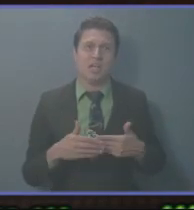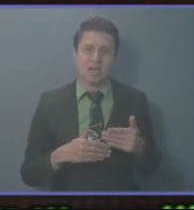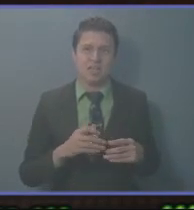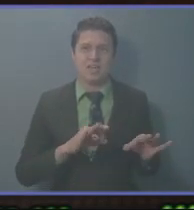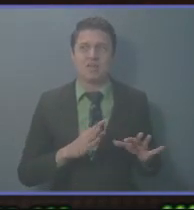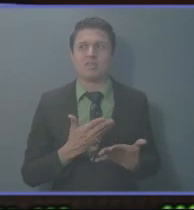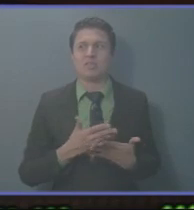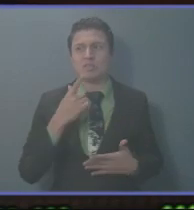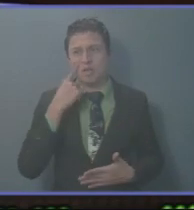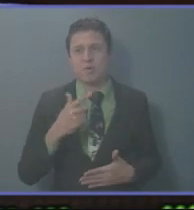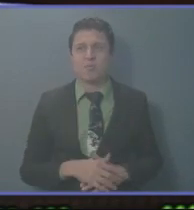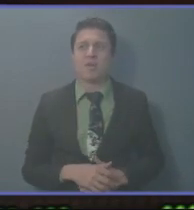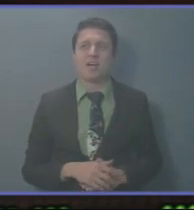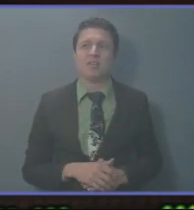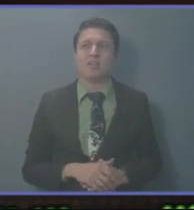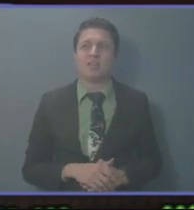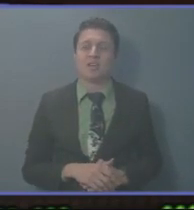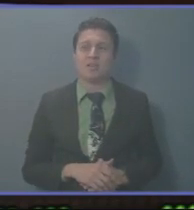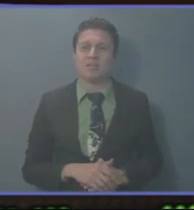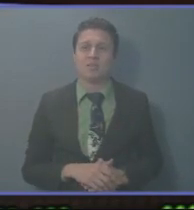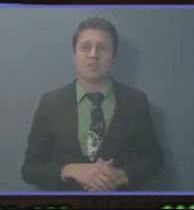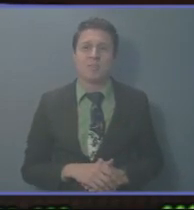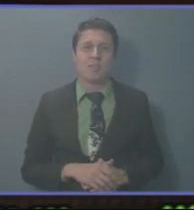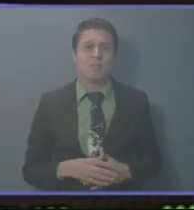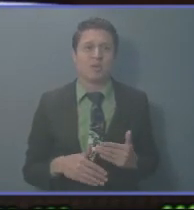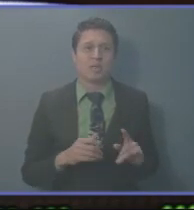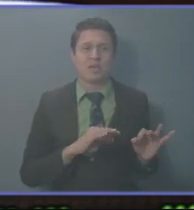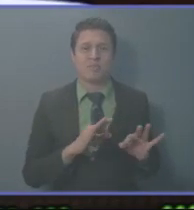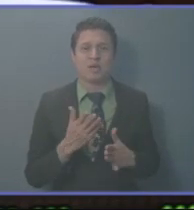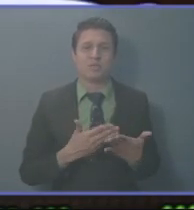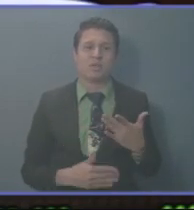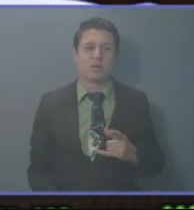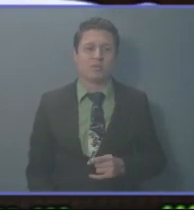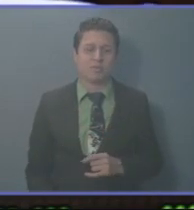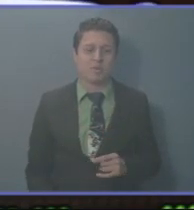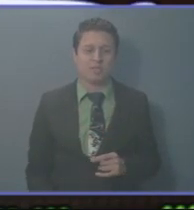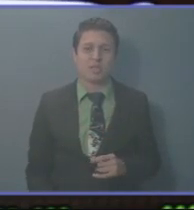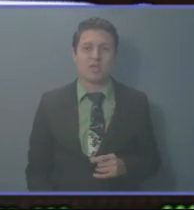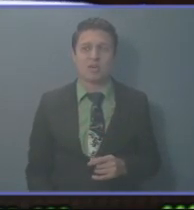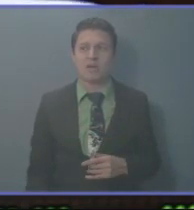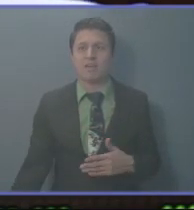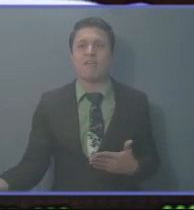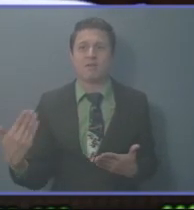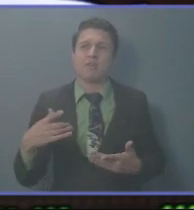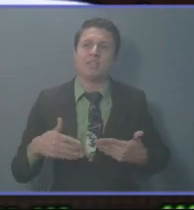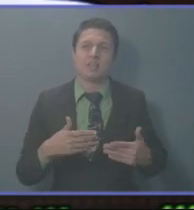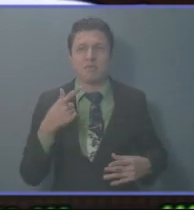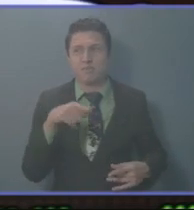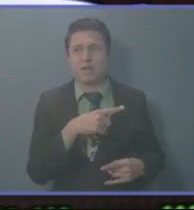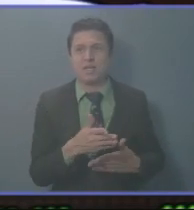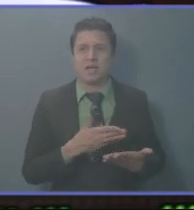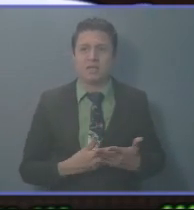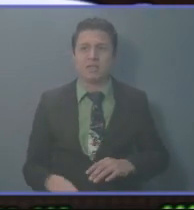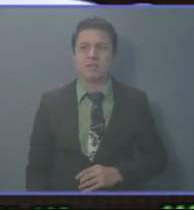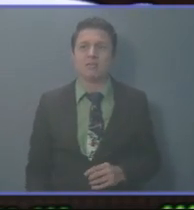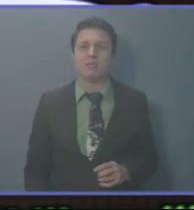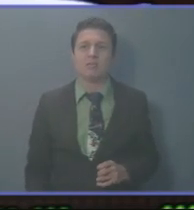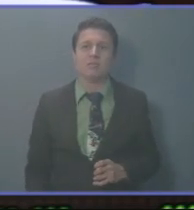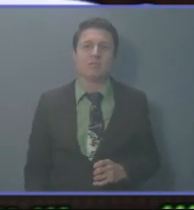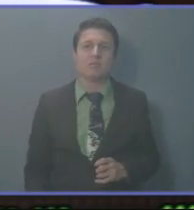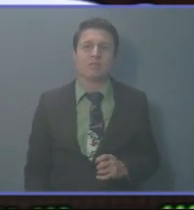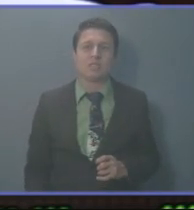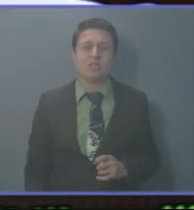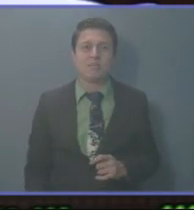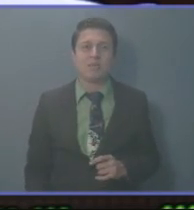ya existe un marco normativo de regulación prudencial para las entidades del sistema financiero, que les establecen parámetros